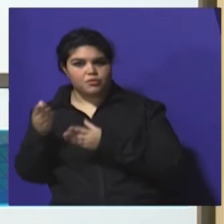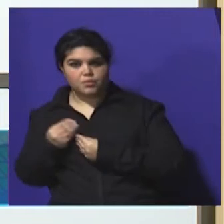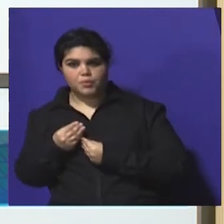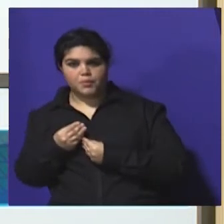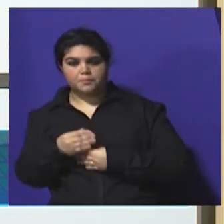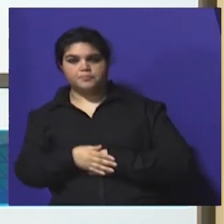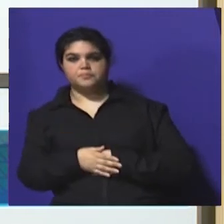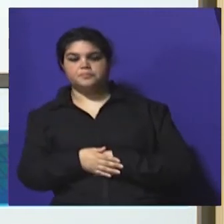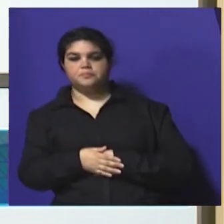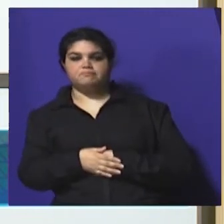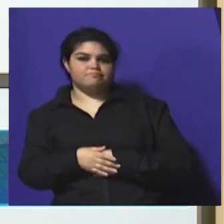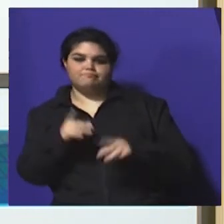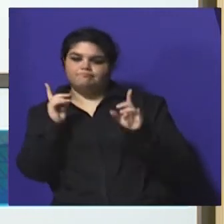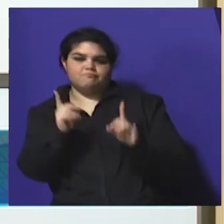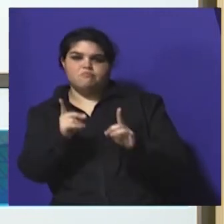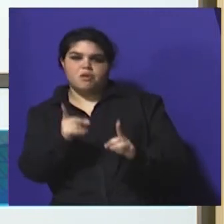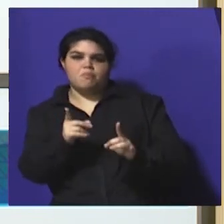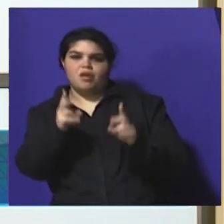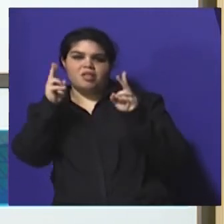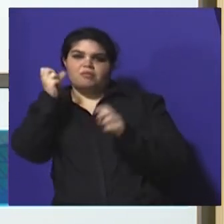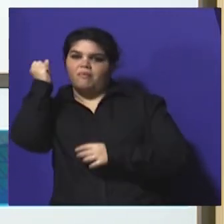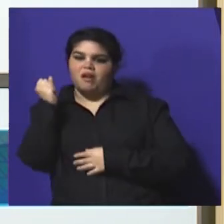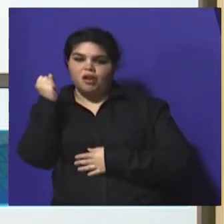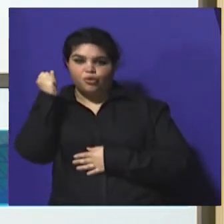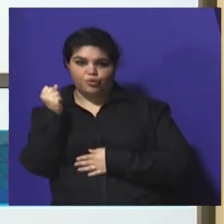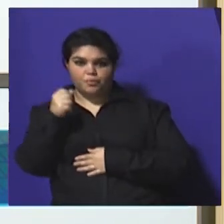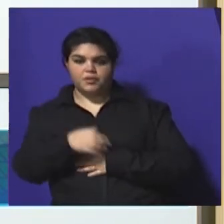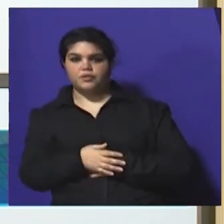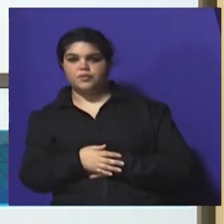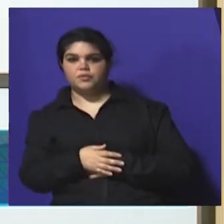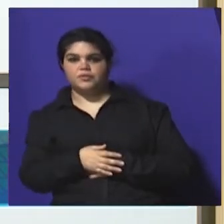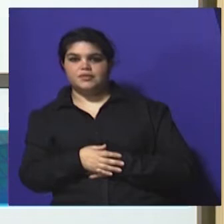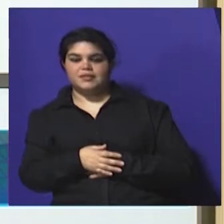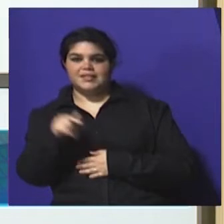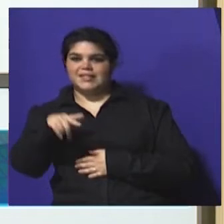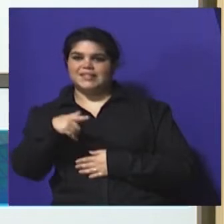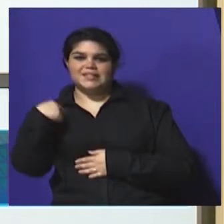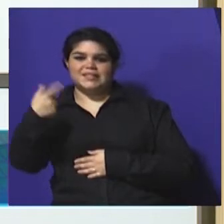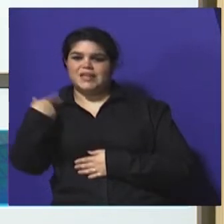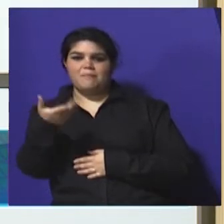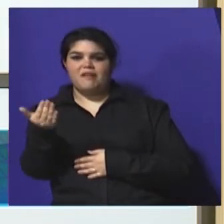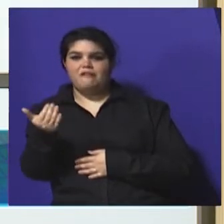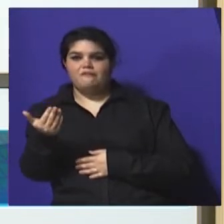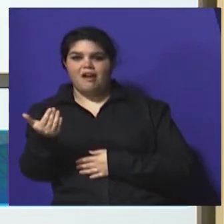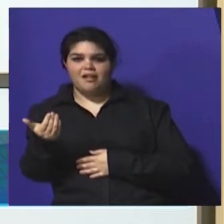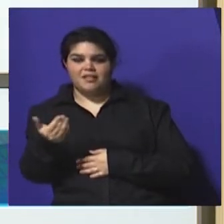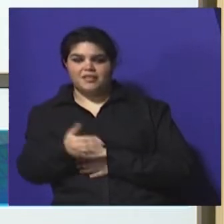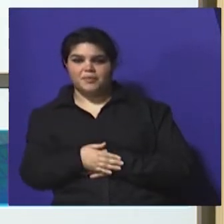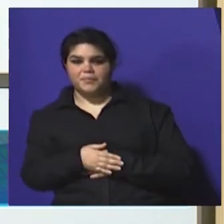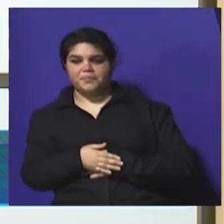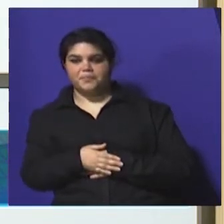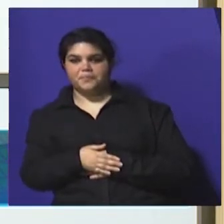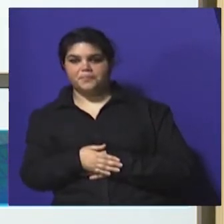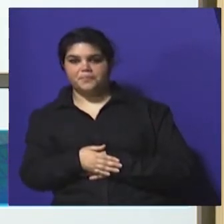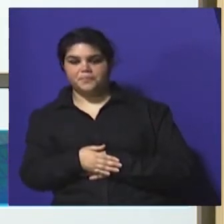pero bueno en la parte económica siempre queda queda en rojo y no alcanza para para suplir